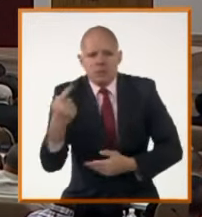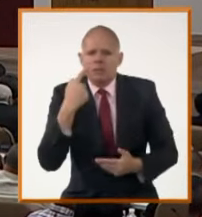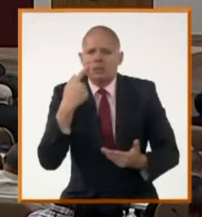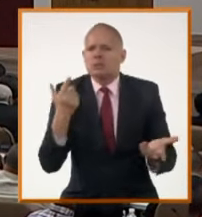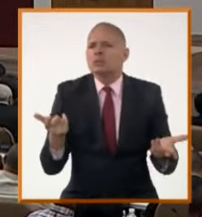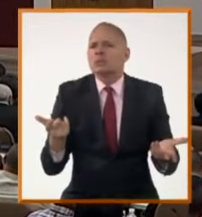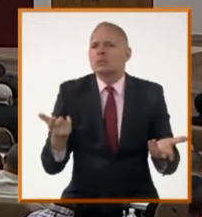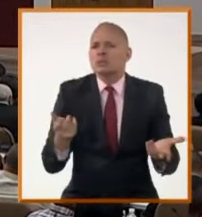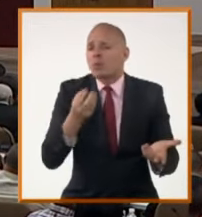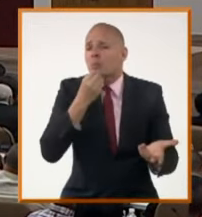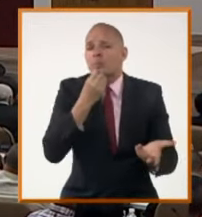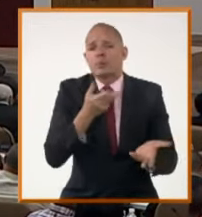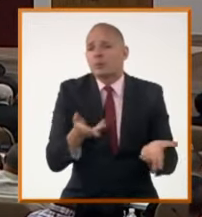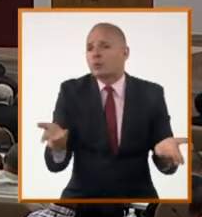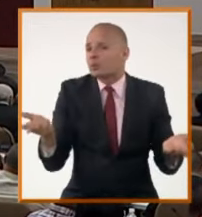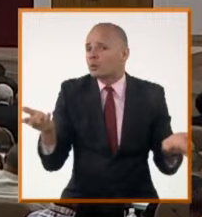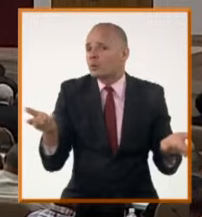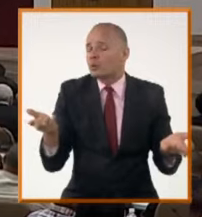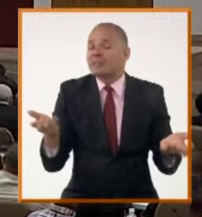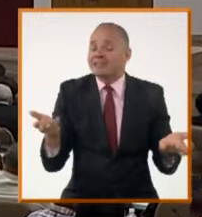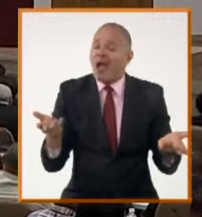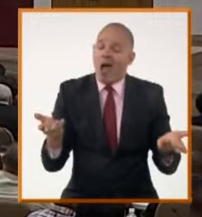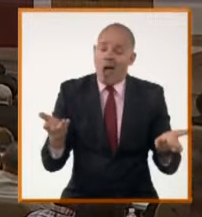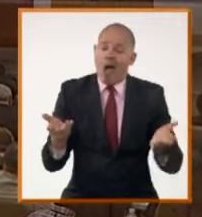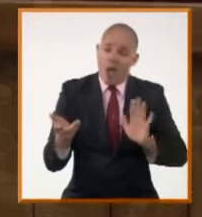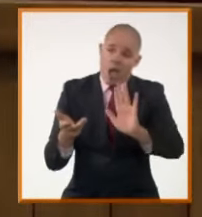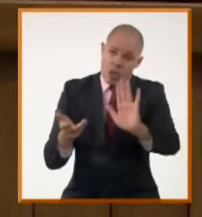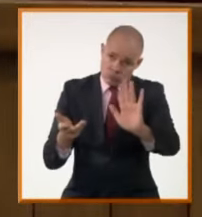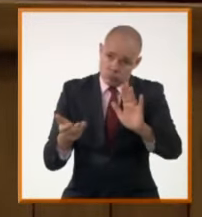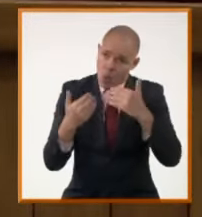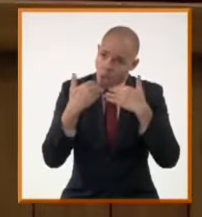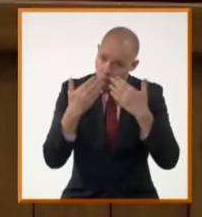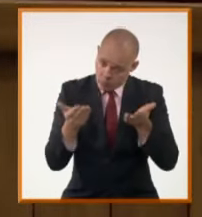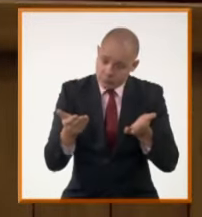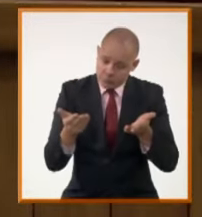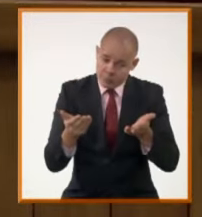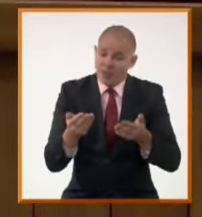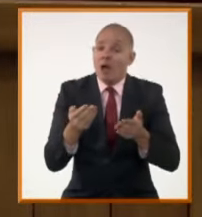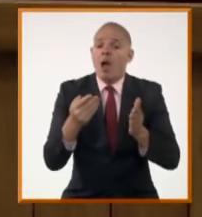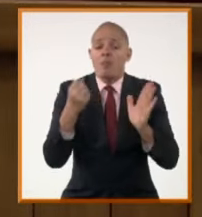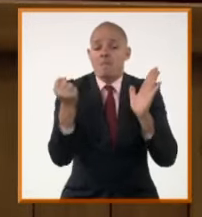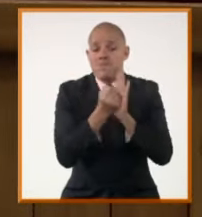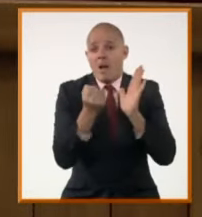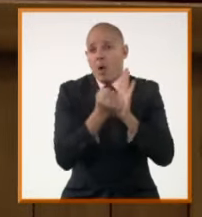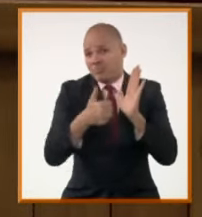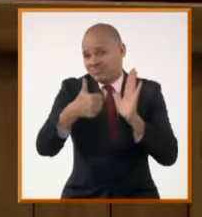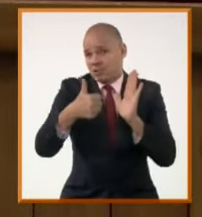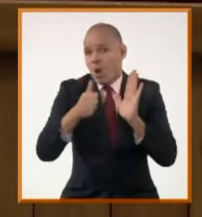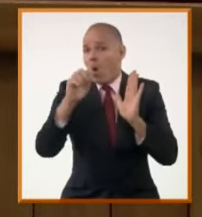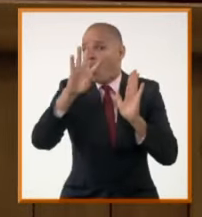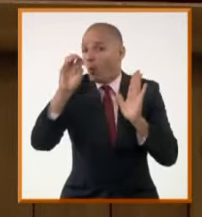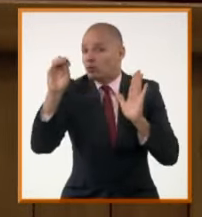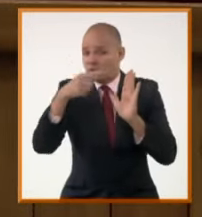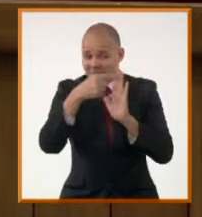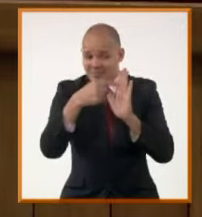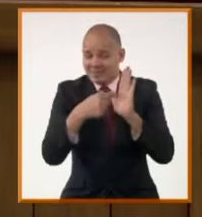medidas dependen de un nivel de divisa para lograr el objetivo final y también dependen de otros temas de